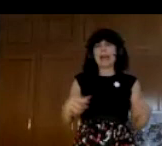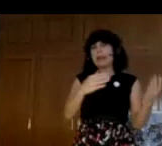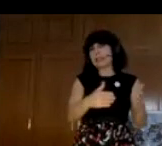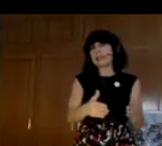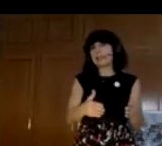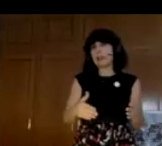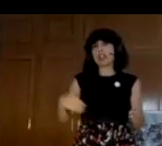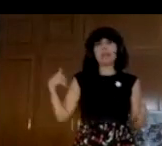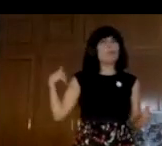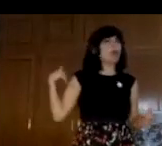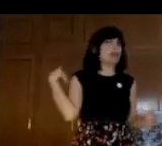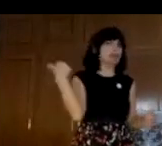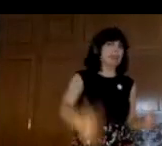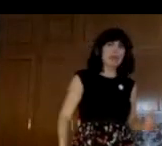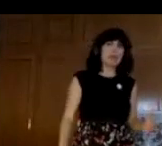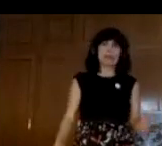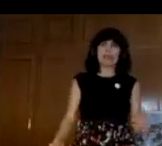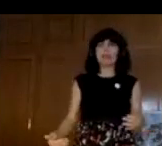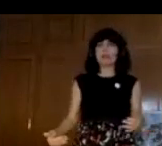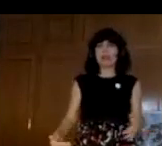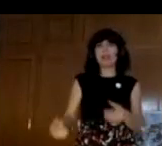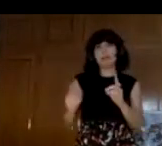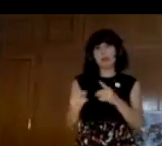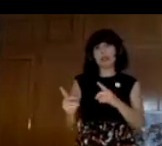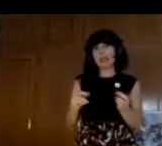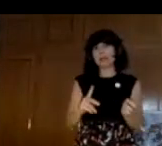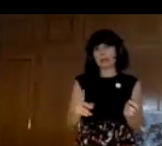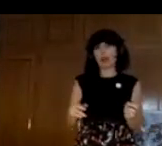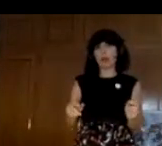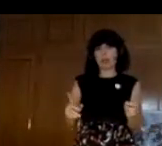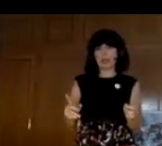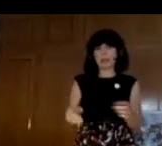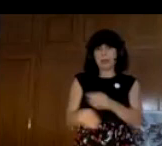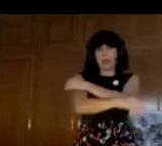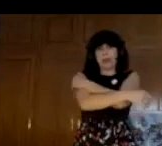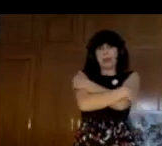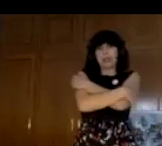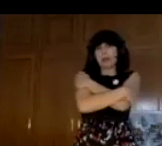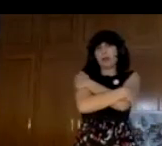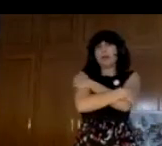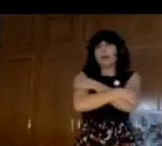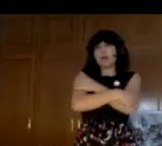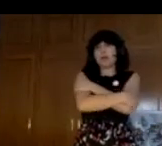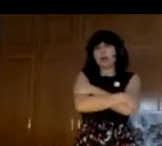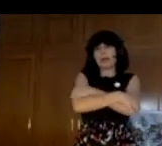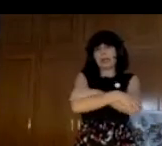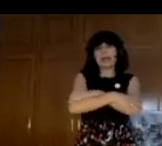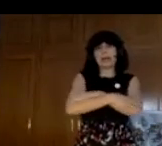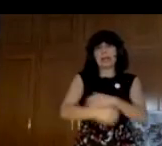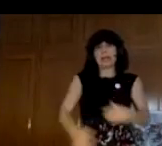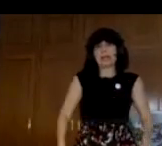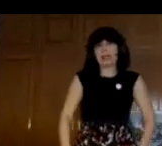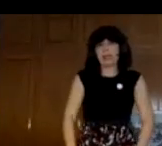a partir de ese momento recibe una cantidad de voluntariado brutal, mucho de él español, por cierto. Hubo mucho